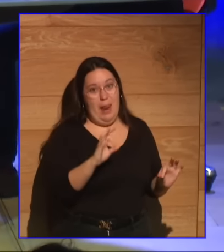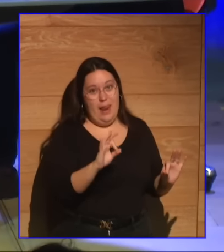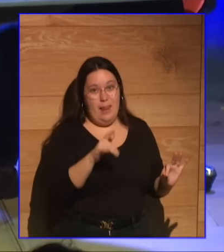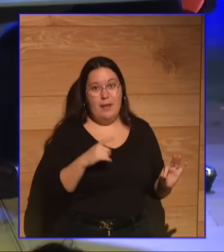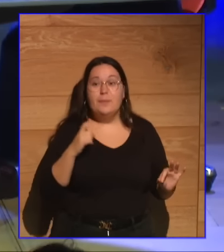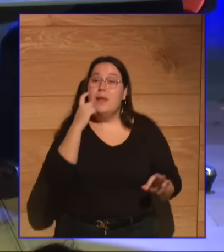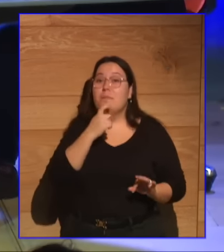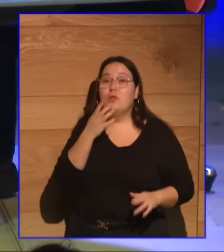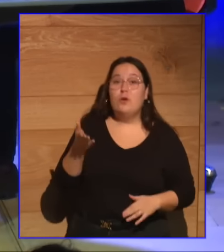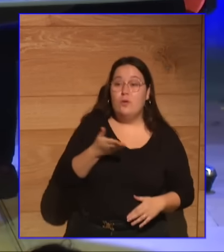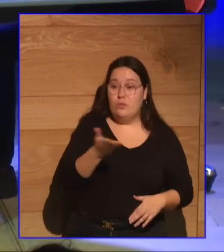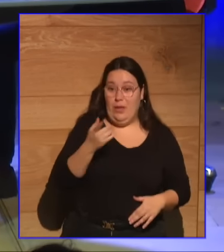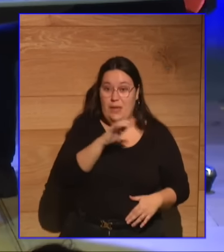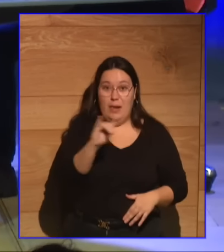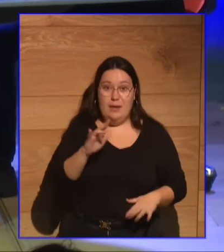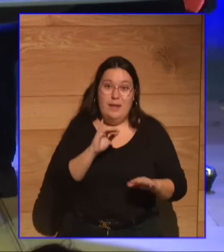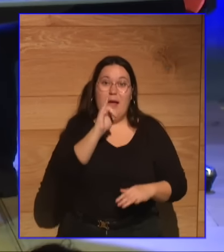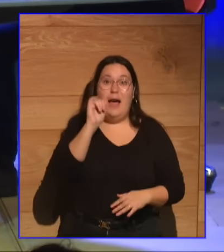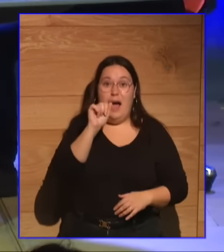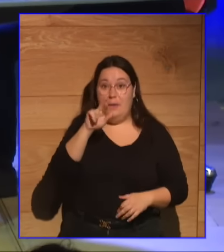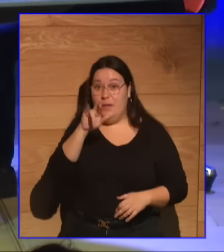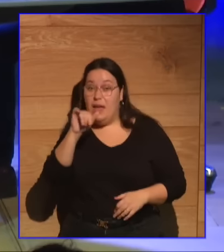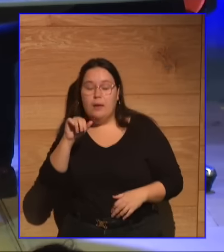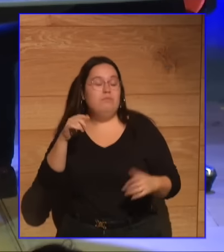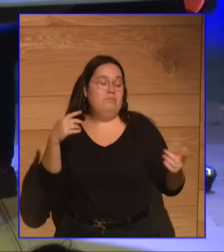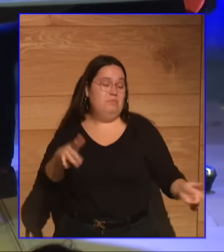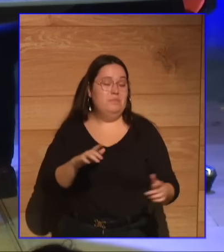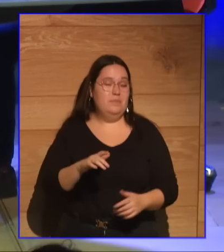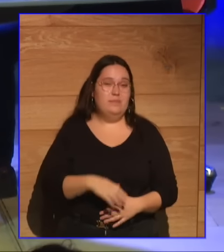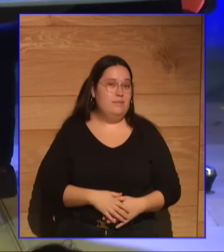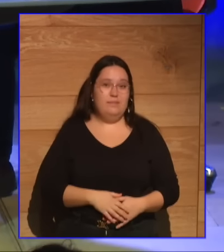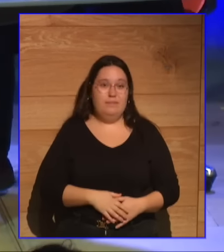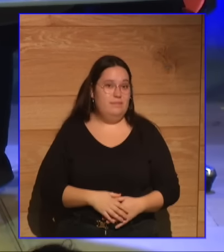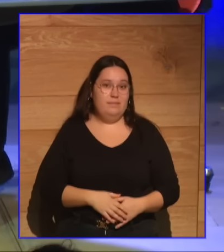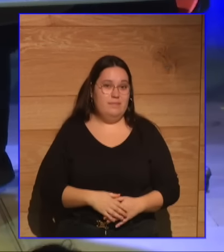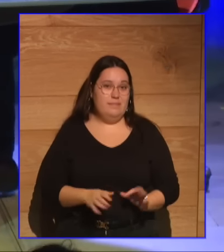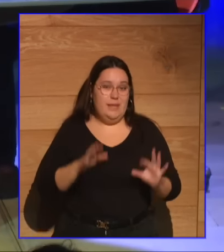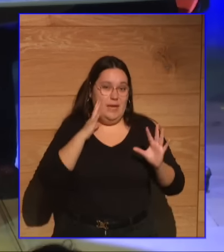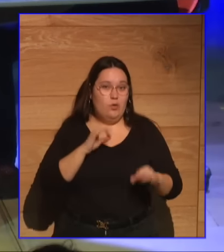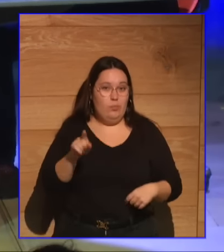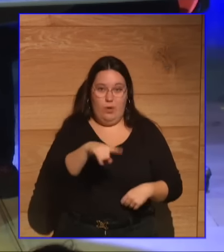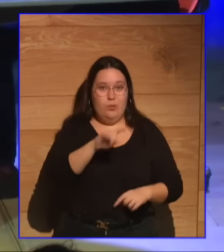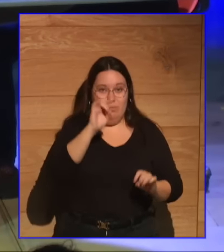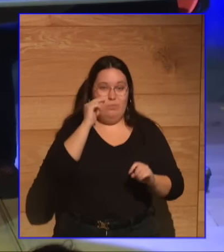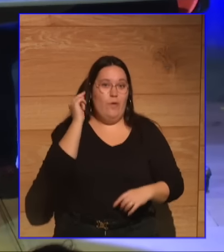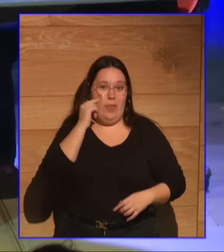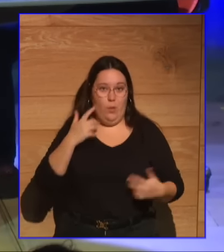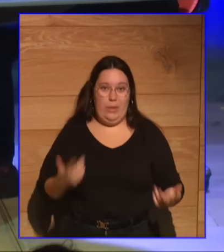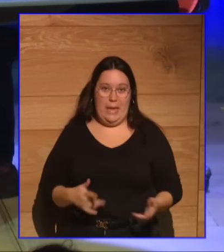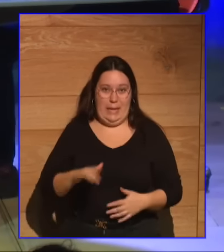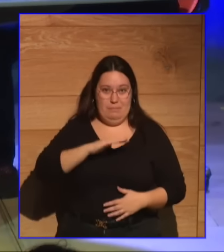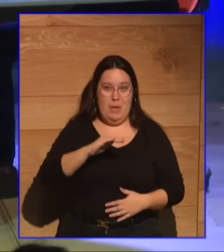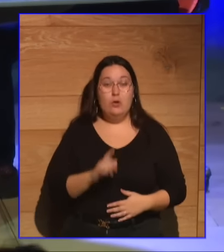que tenéis de Javier Cansado está a punto de derrumbarse. Bendito sea el señor. Vale, entonces, señor. ¿Qué ha pasado con esa bolsa en la